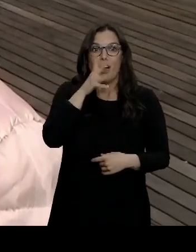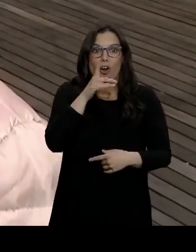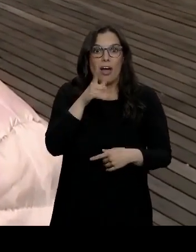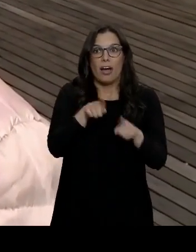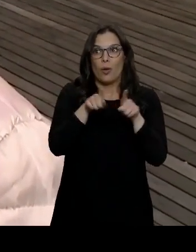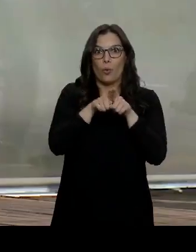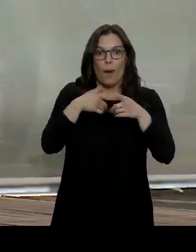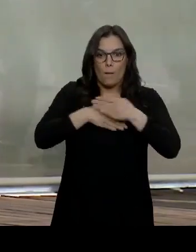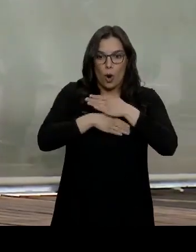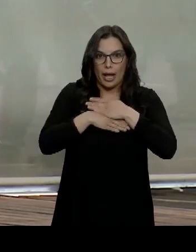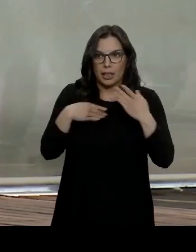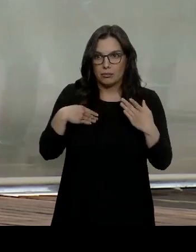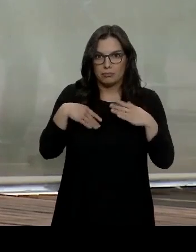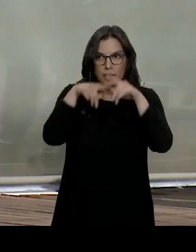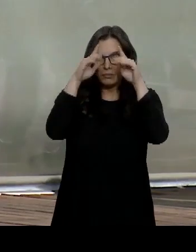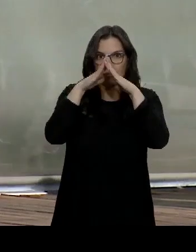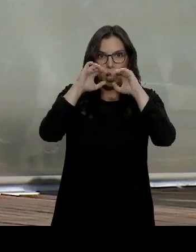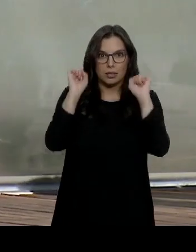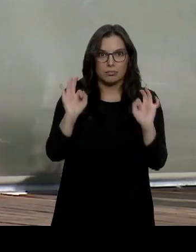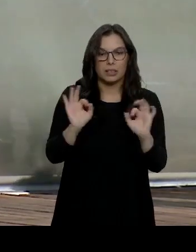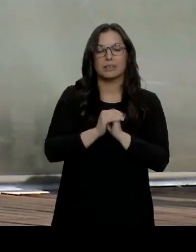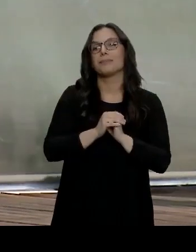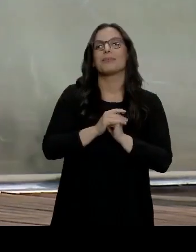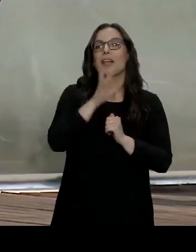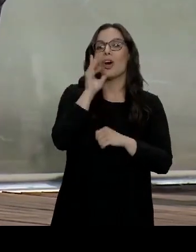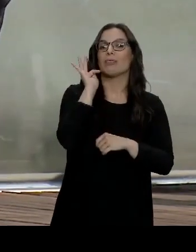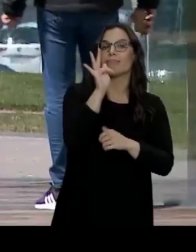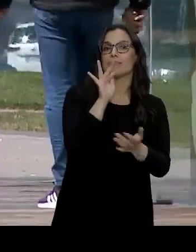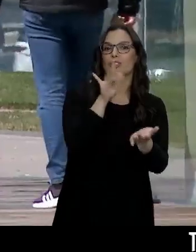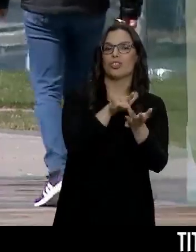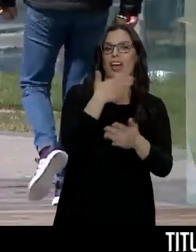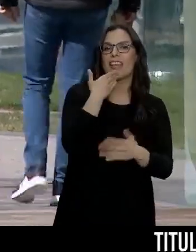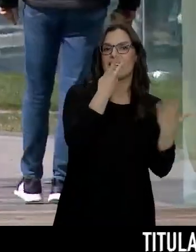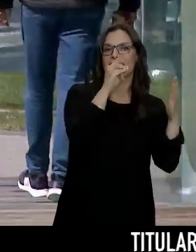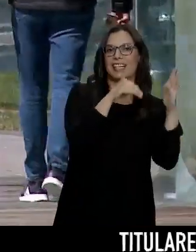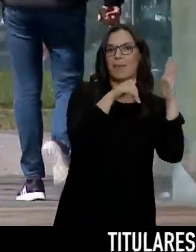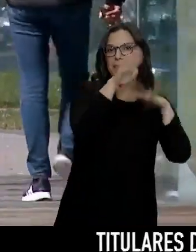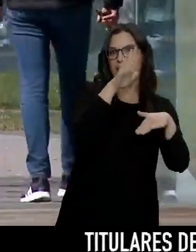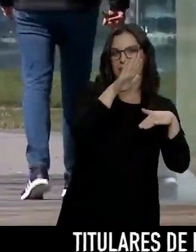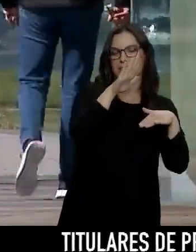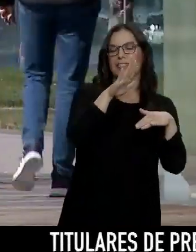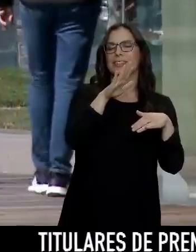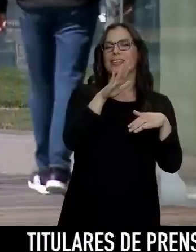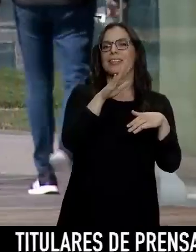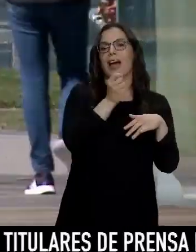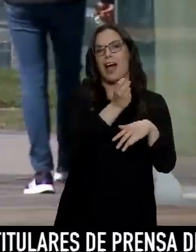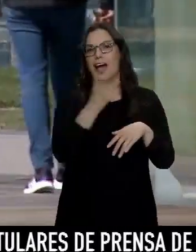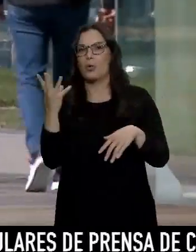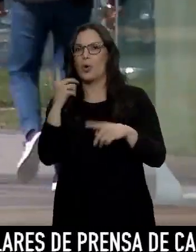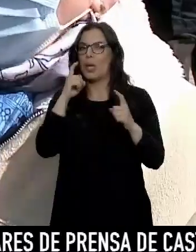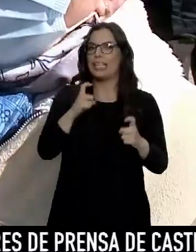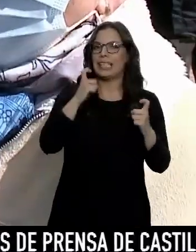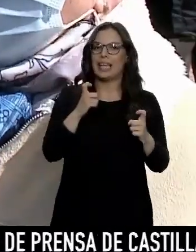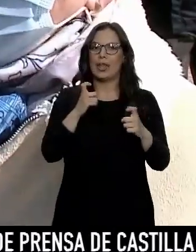un monje en el Tíbet. Ahora es el turno de los que tienen más de 70 años. Ni uno más ni uno menos, aunque alguno lo haya